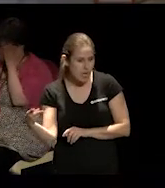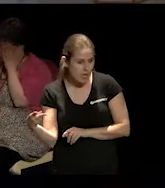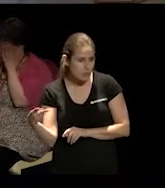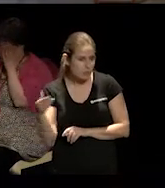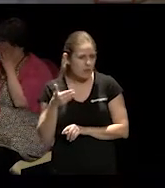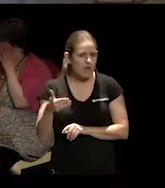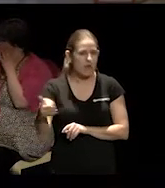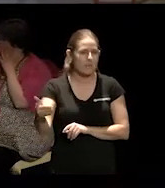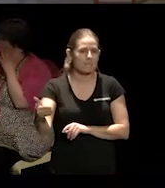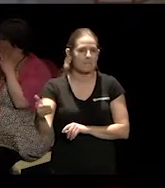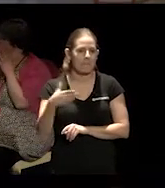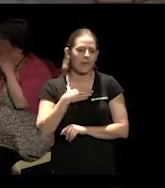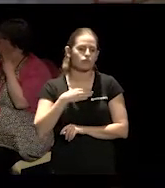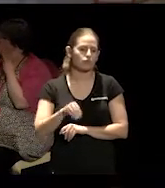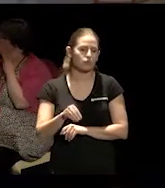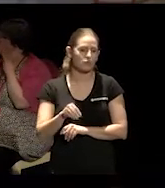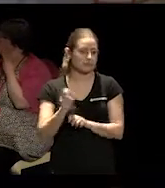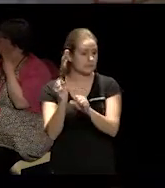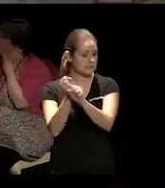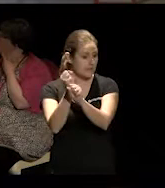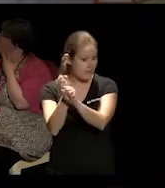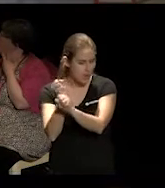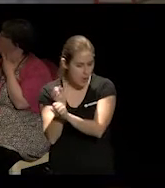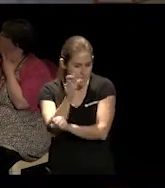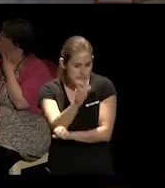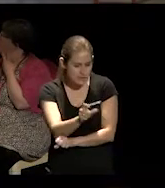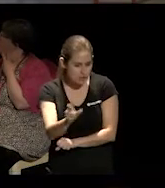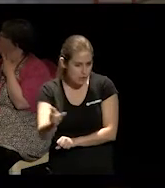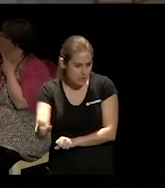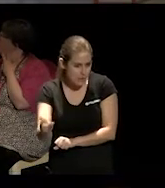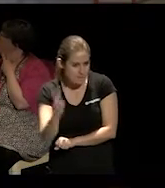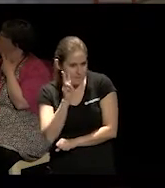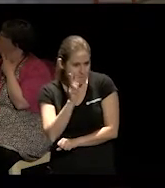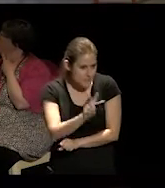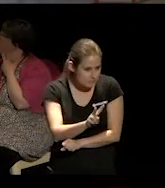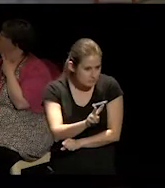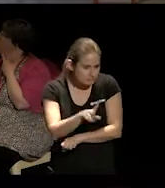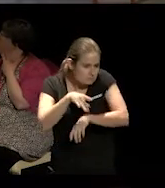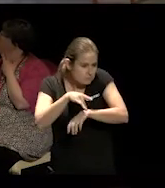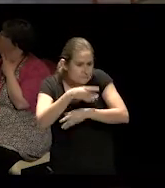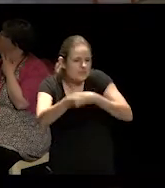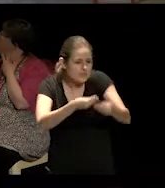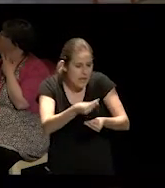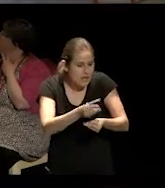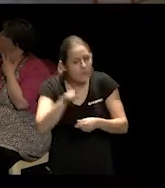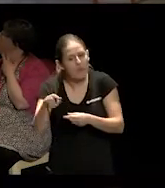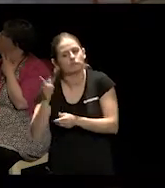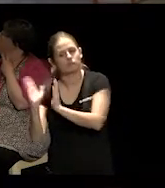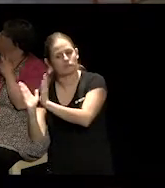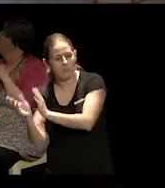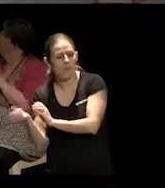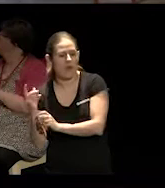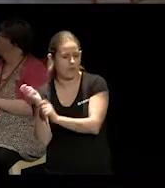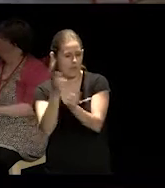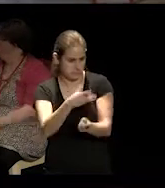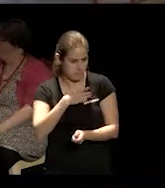aplicaciones con el trabajo de las personas y de lo que le pasa. En segundo lugar, la metodología Skinka trabaja con